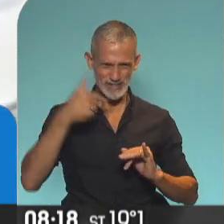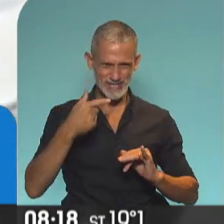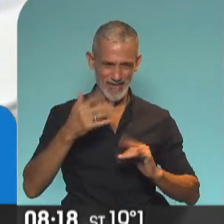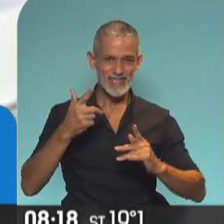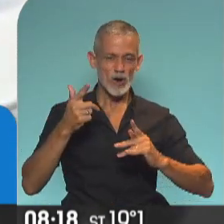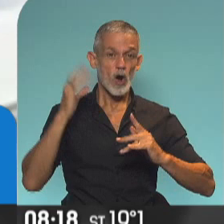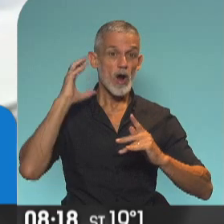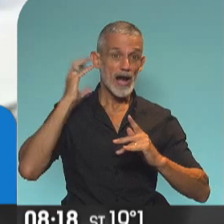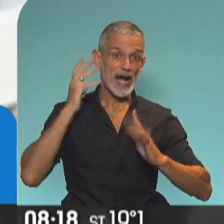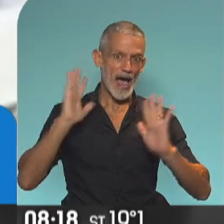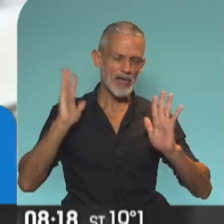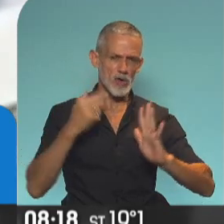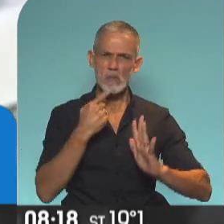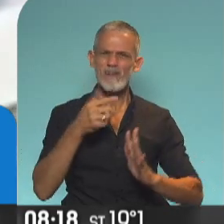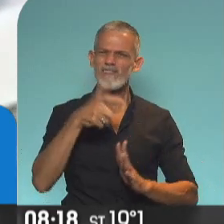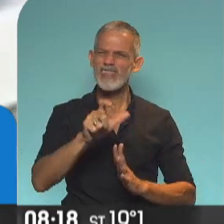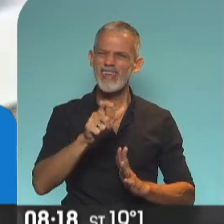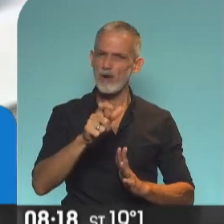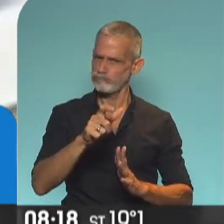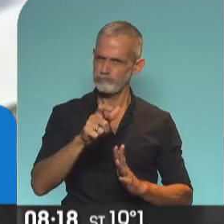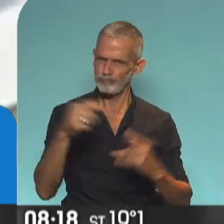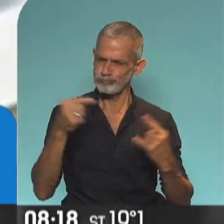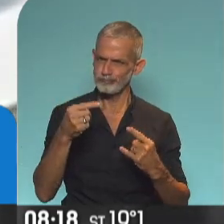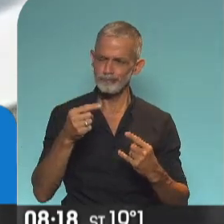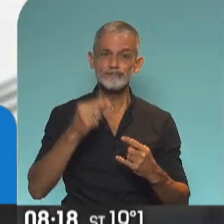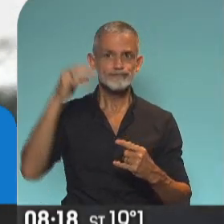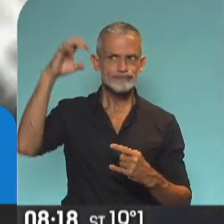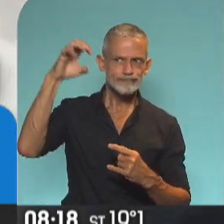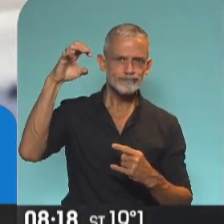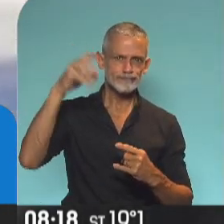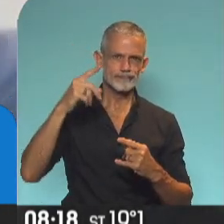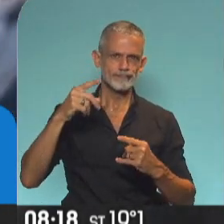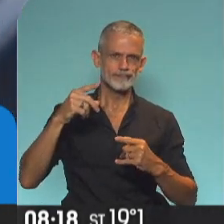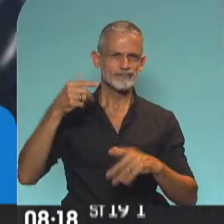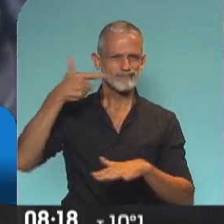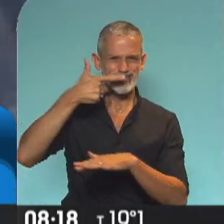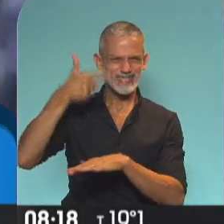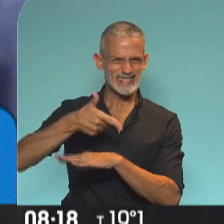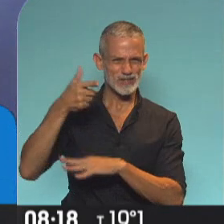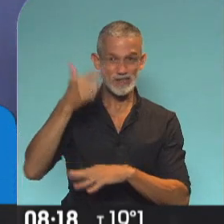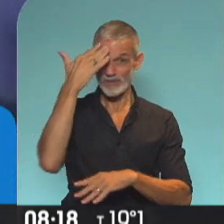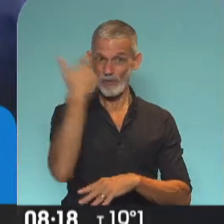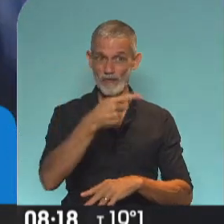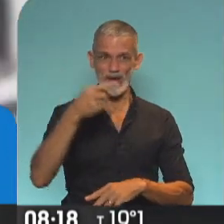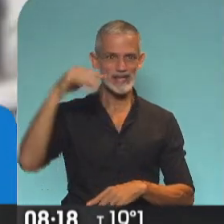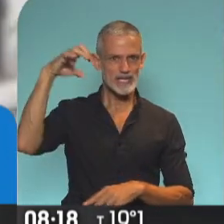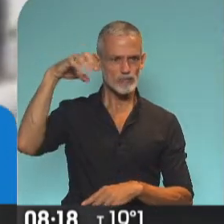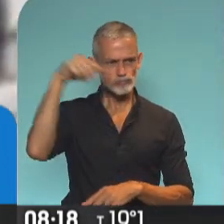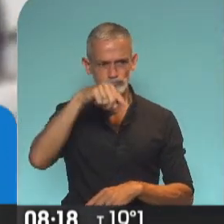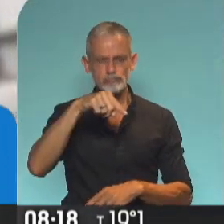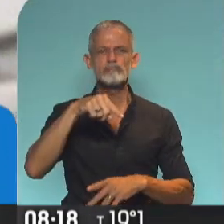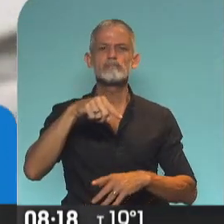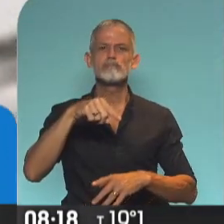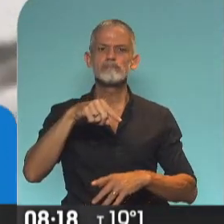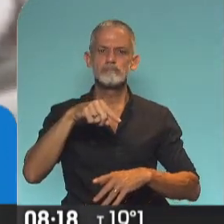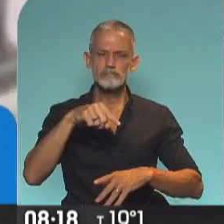radio chilena Bio Bio, el video corresponde a una cámara de seguridad de una estación de servicio ubicada frente al lugar donde